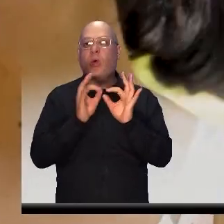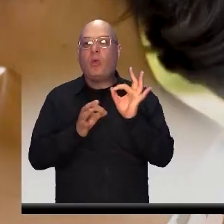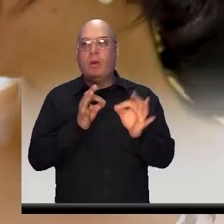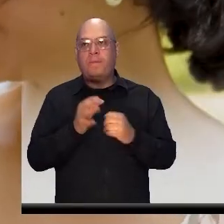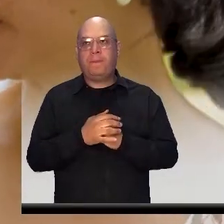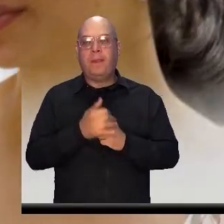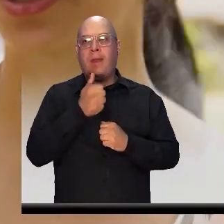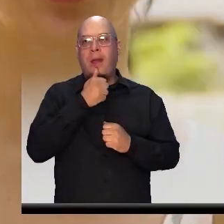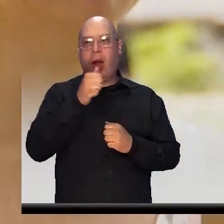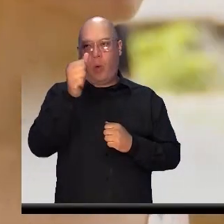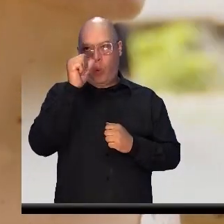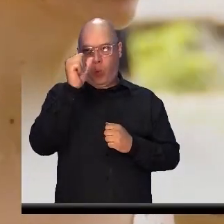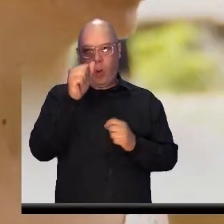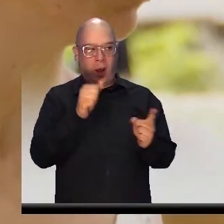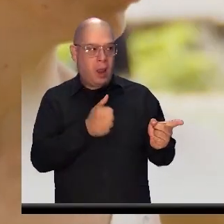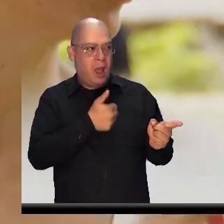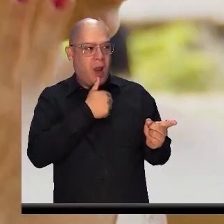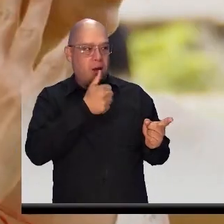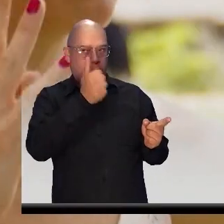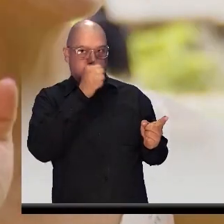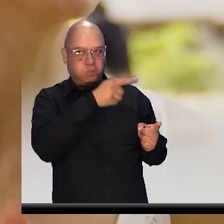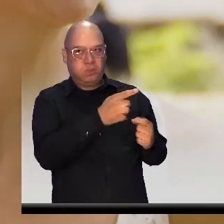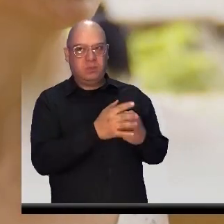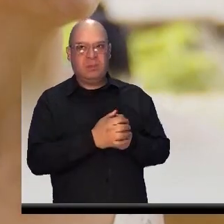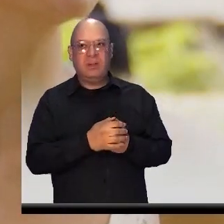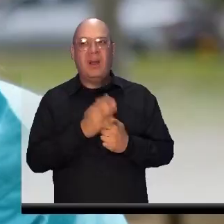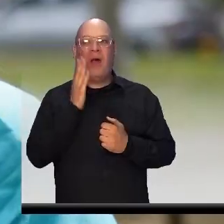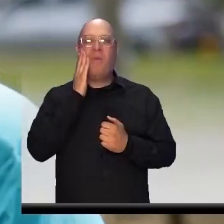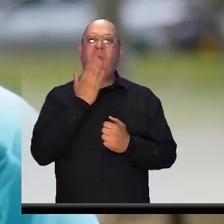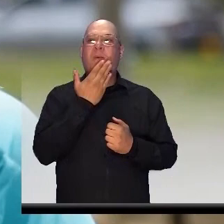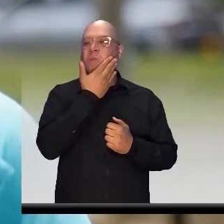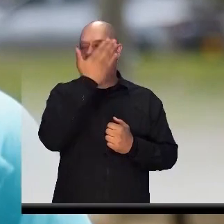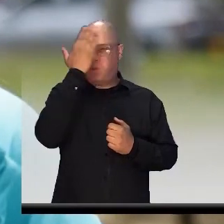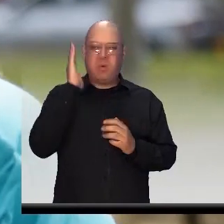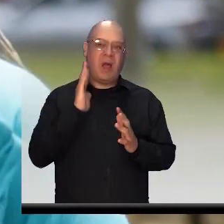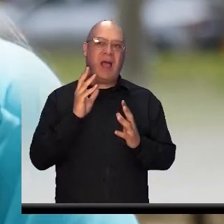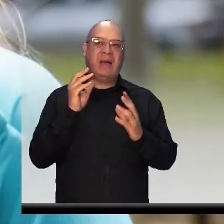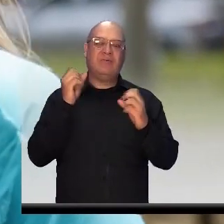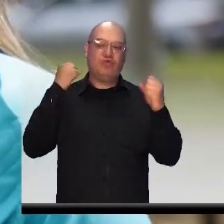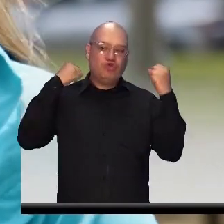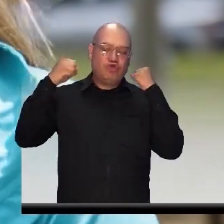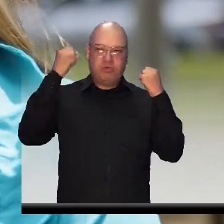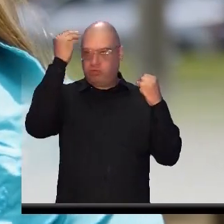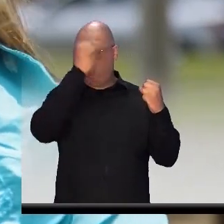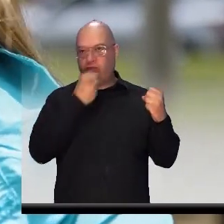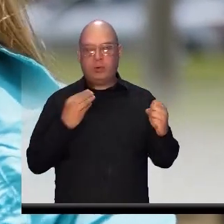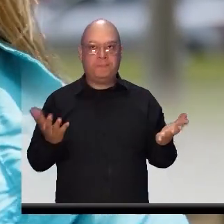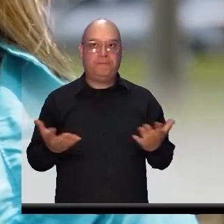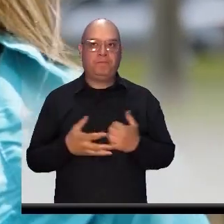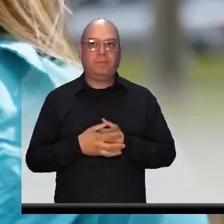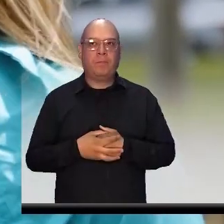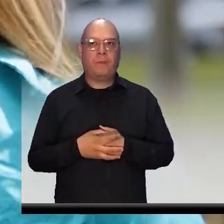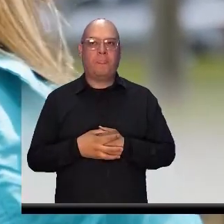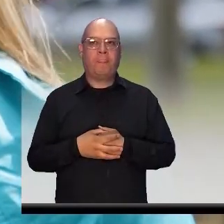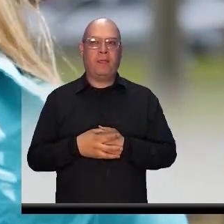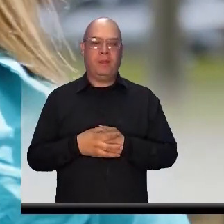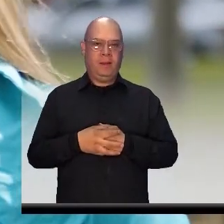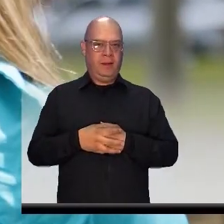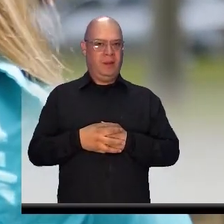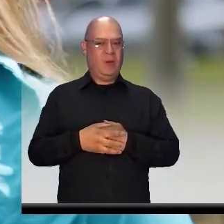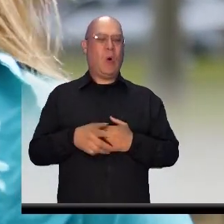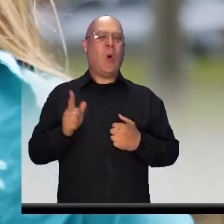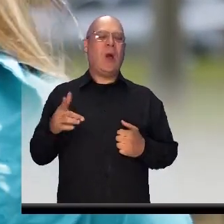mucha agüita, por allí tenemos los termos y tenemos una toallita para estar secándonos. Ah, bueno, qué bien. ¿Y ustedes no creen que todo esto que estamos sintiendo